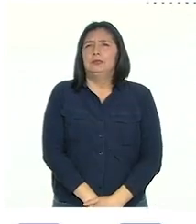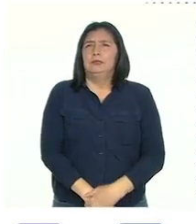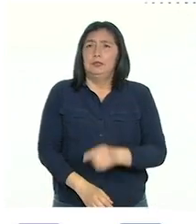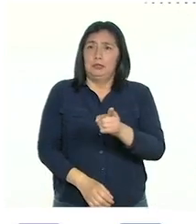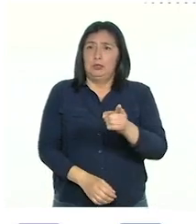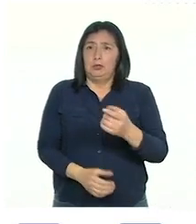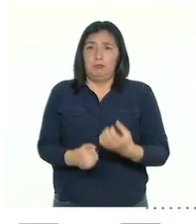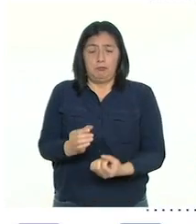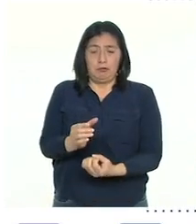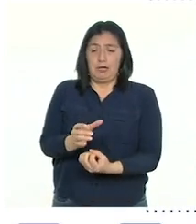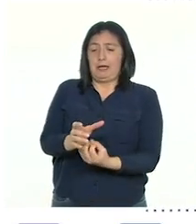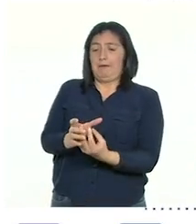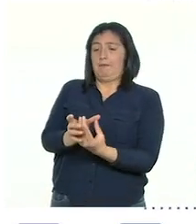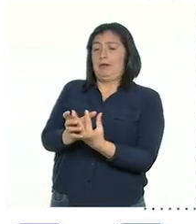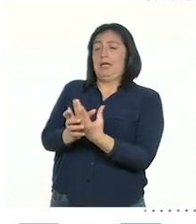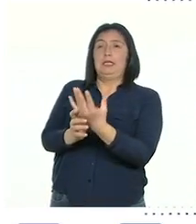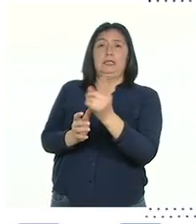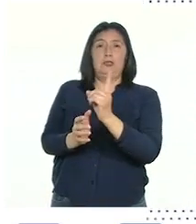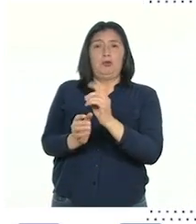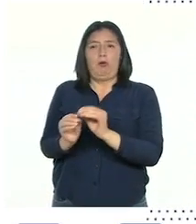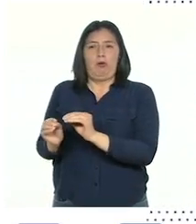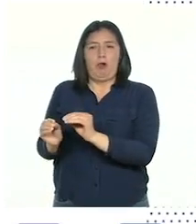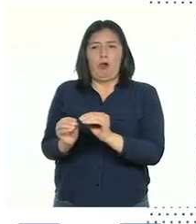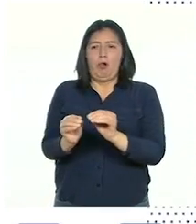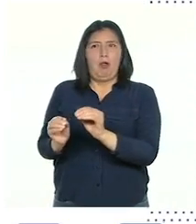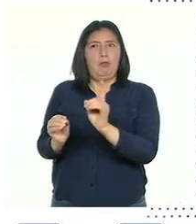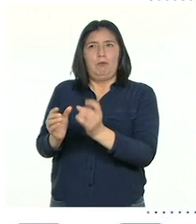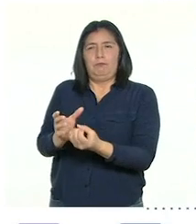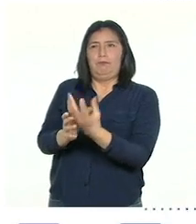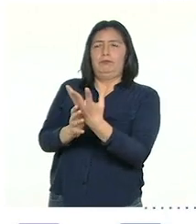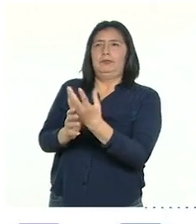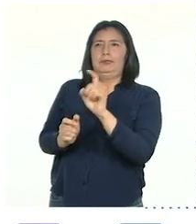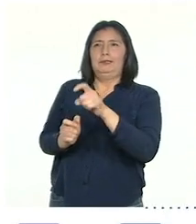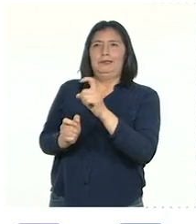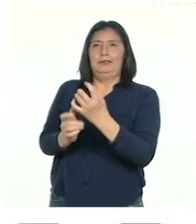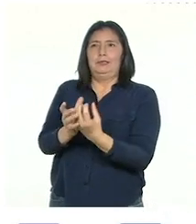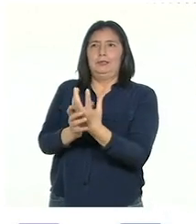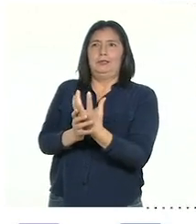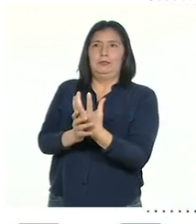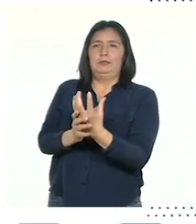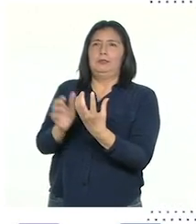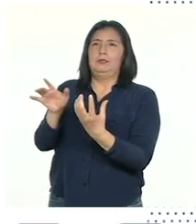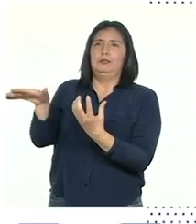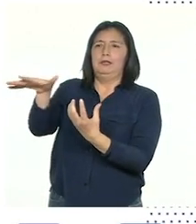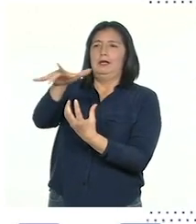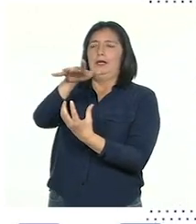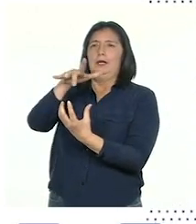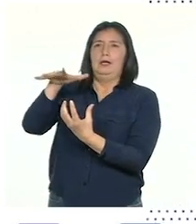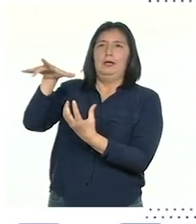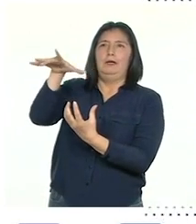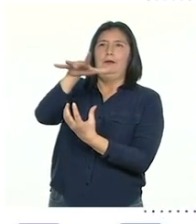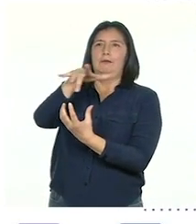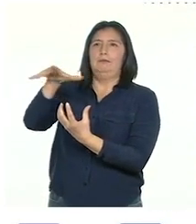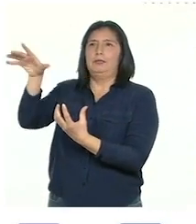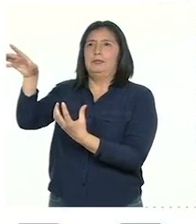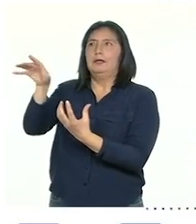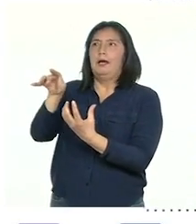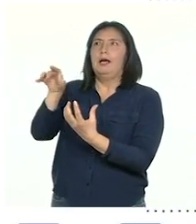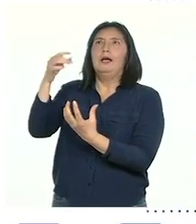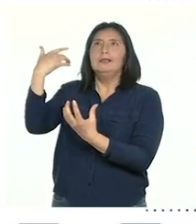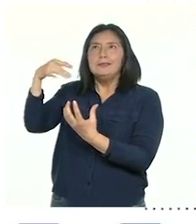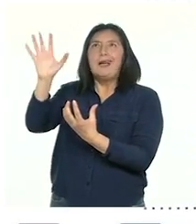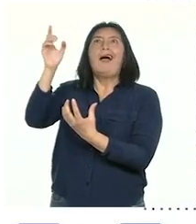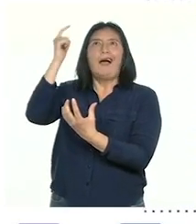Como las plantas no pueden moverse, necesitan captar las señales del ambiente que les indican que ha llegado